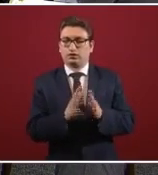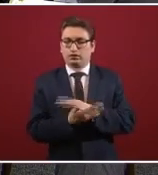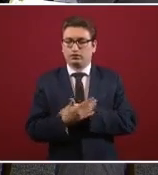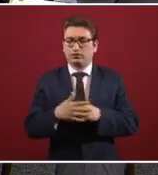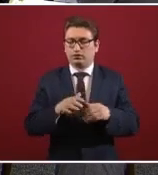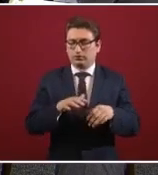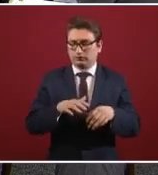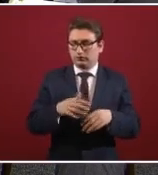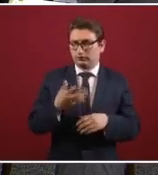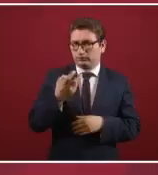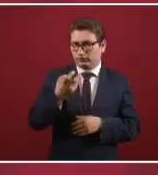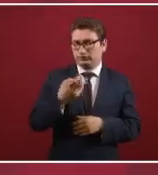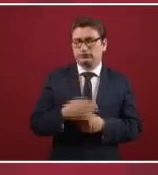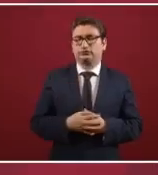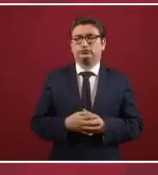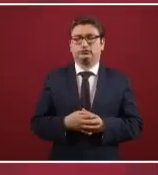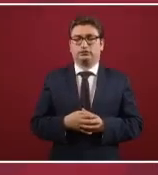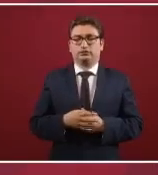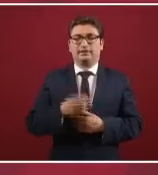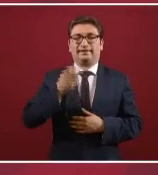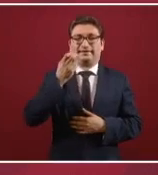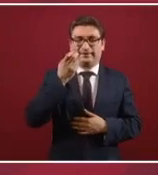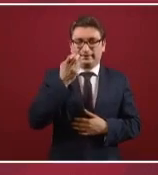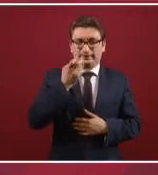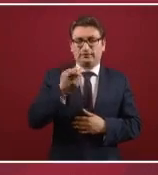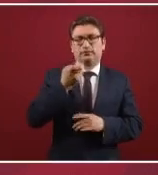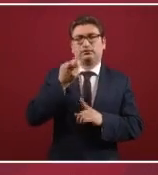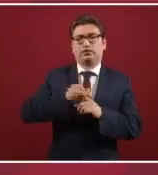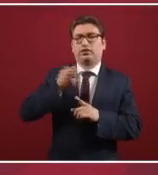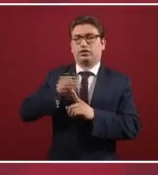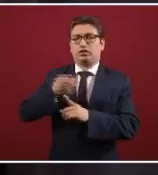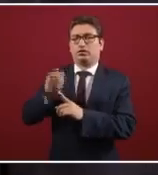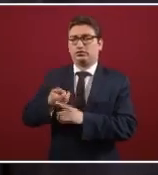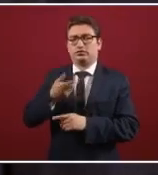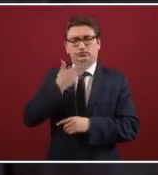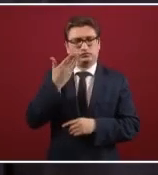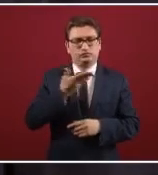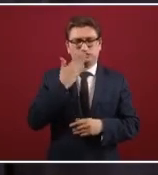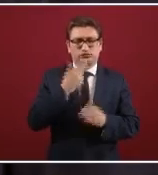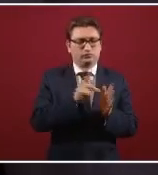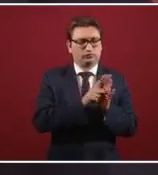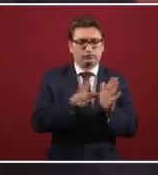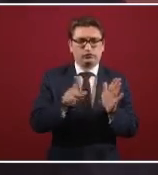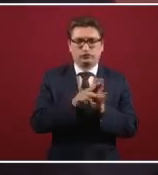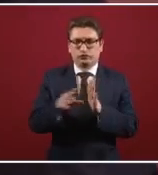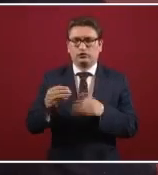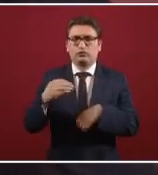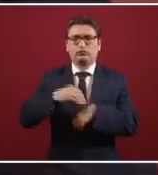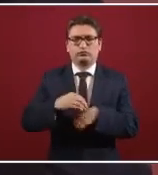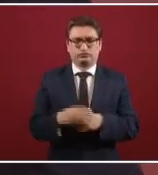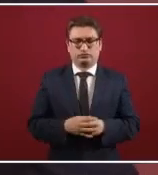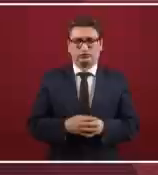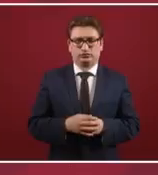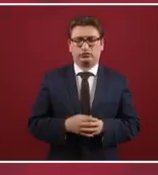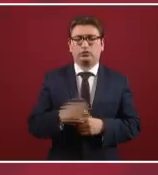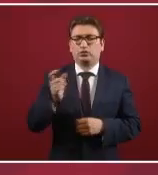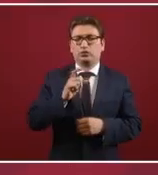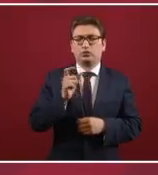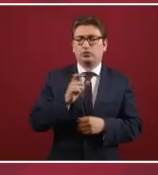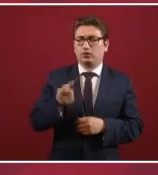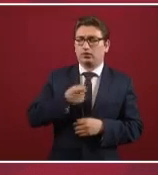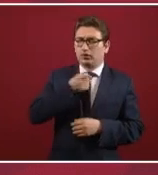cuando hablo de amarillismo me refiero a eso también el sacar de contexto